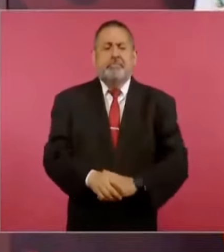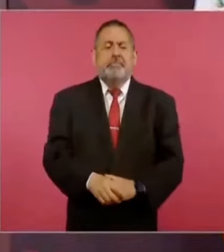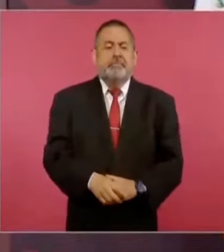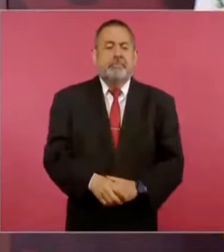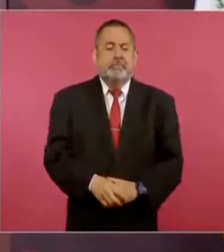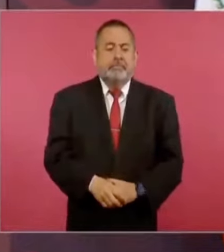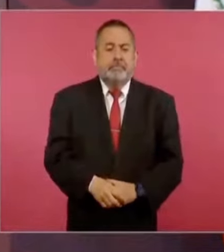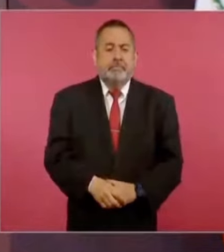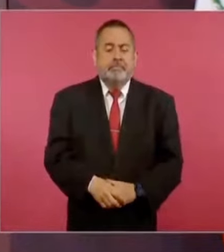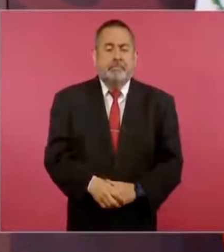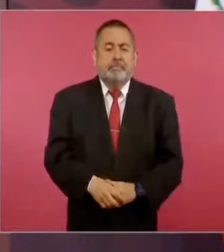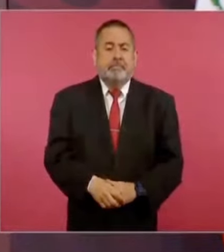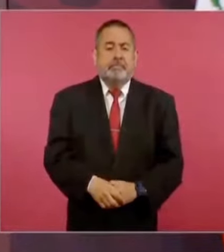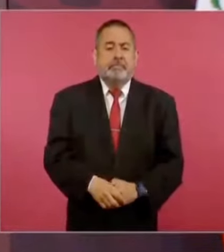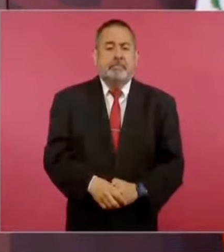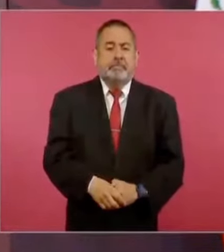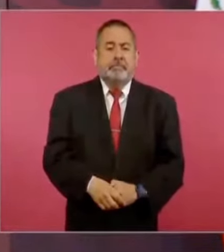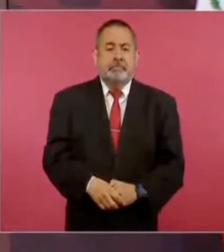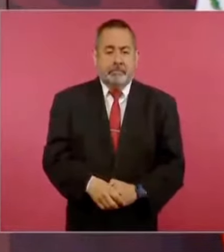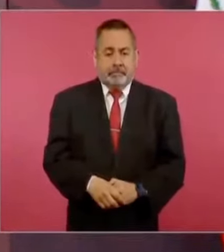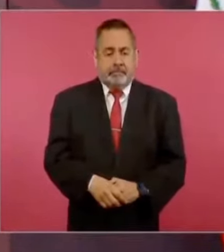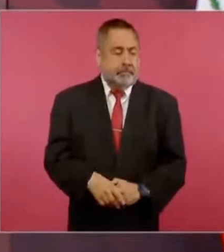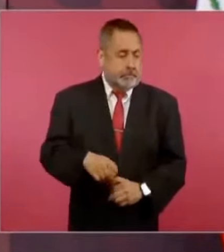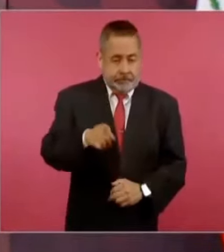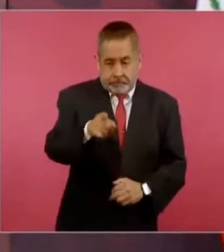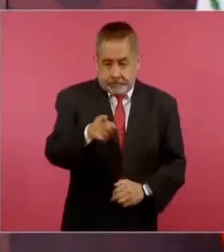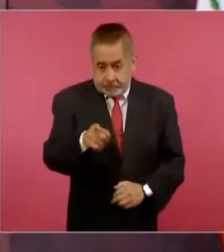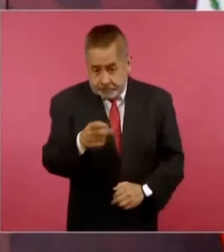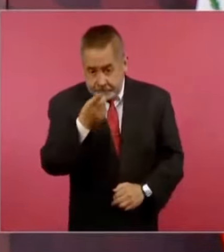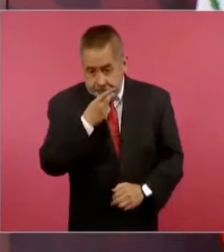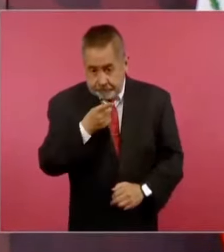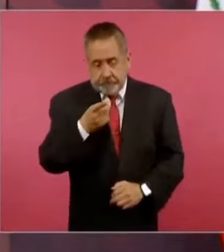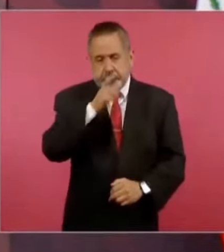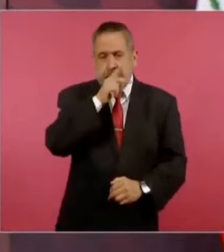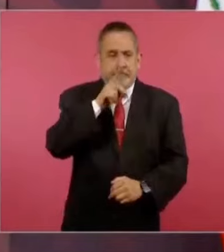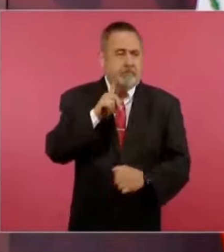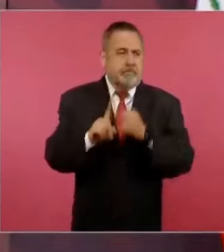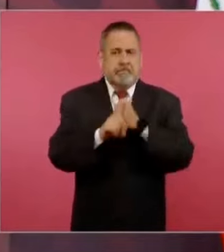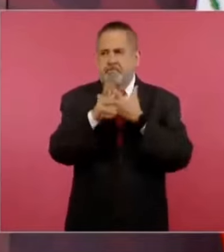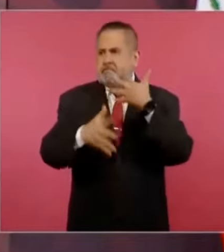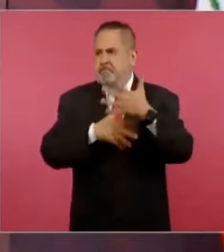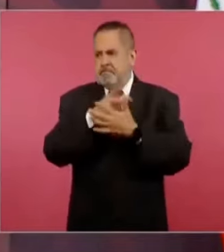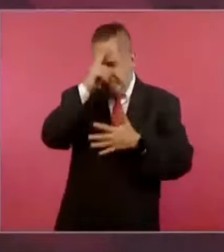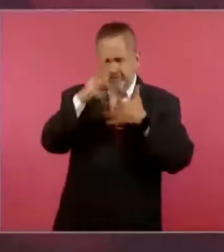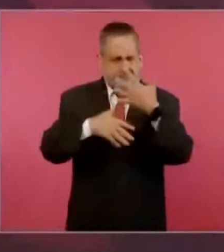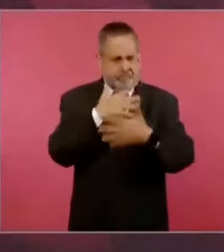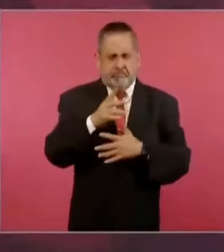esto que nos preocupa a todos, que no haya violencia, bien,